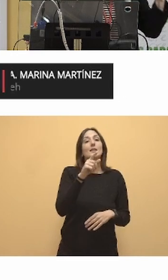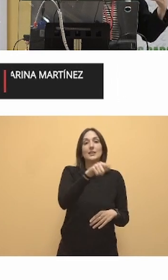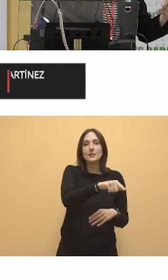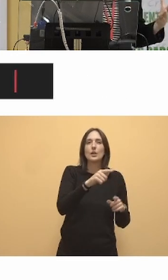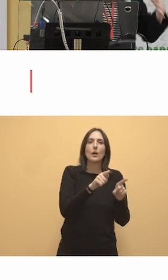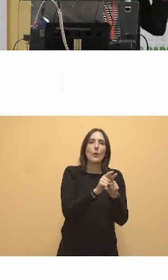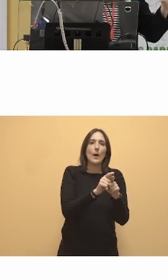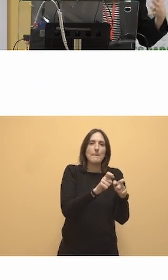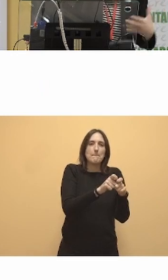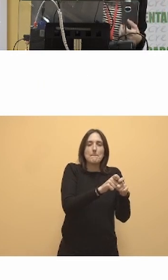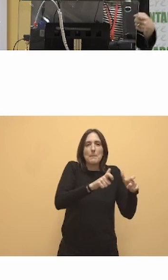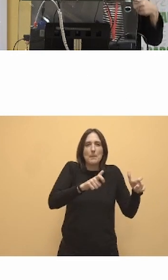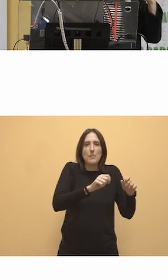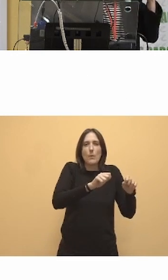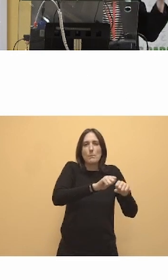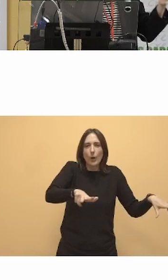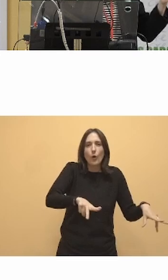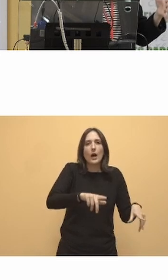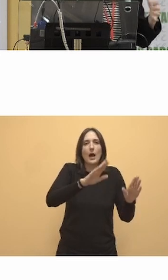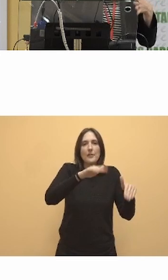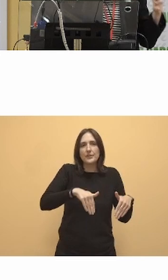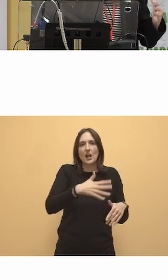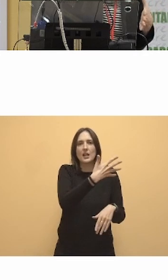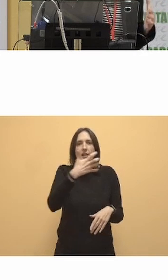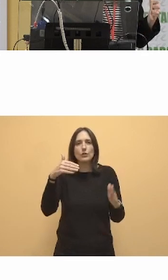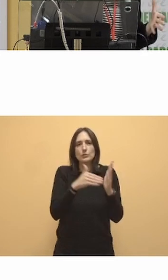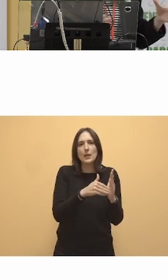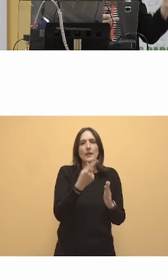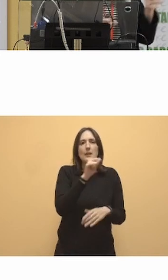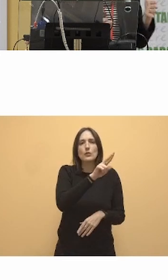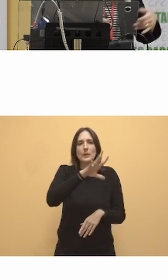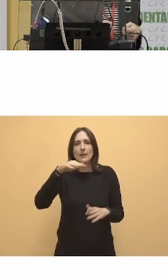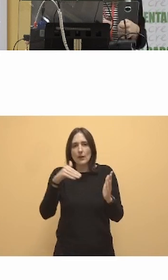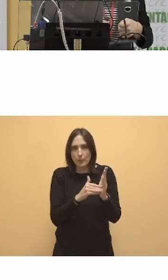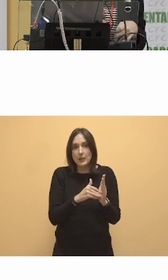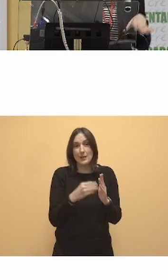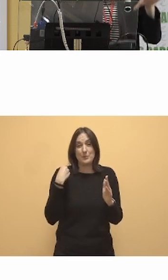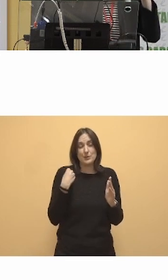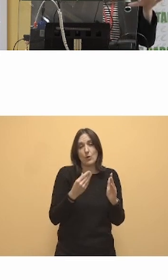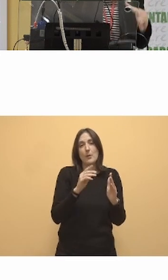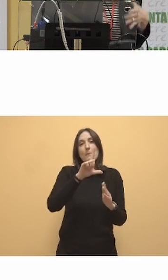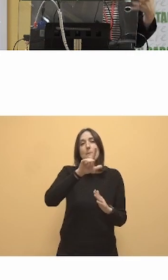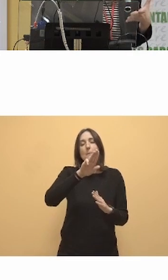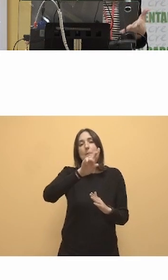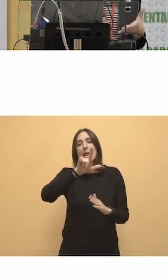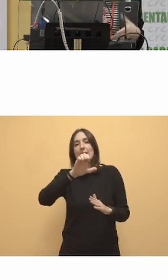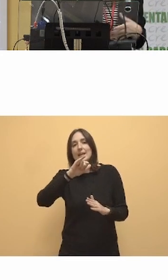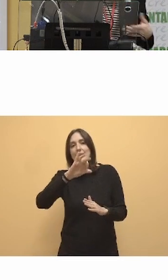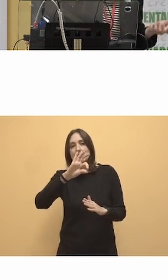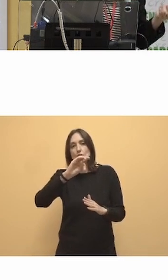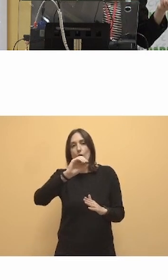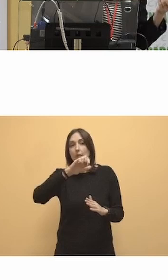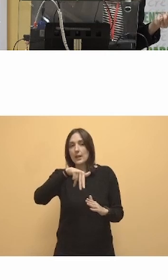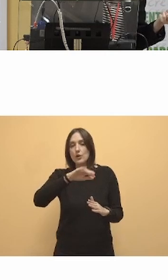aridificó muchísimo más, impidiendo todavía durante hace 500.000 y 125.000, el final del Pleistoceno medio, todavía impidiendo más el paso.